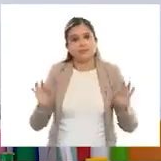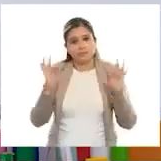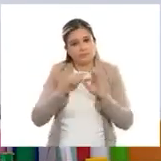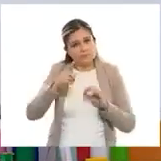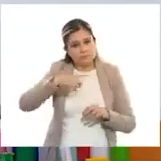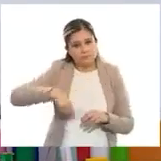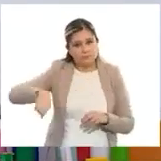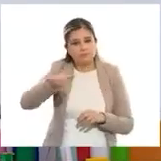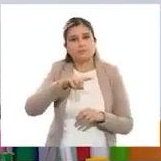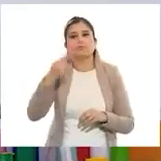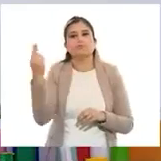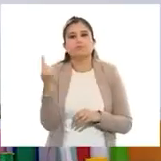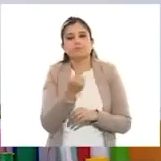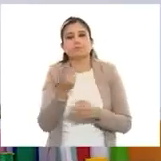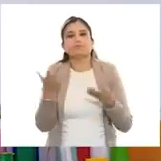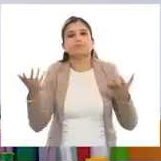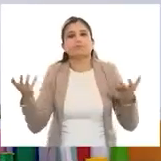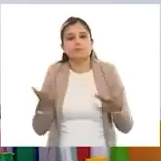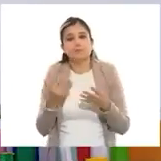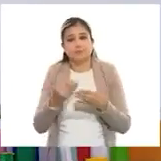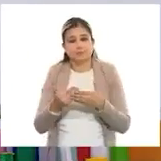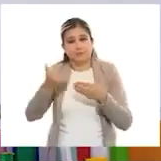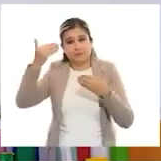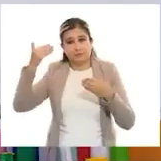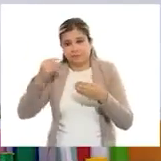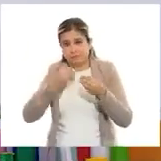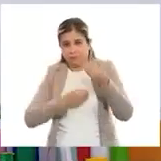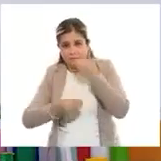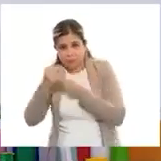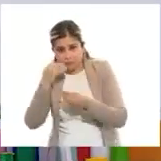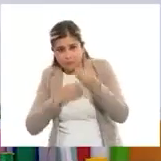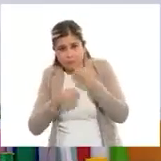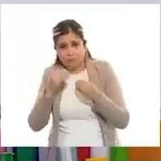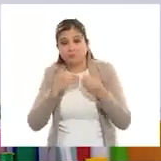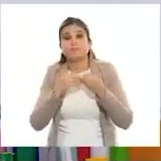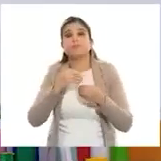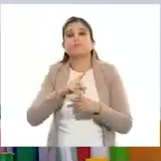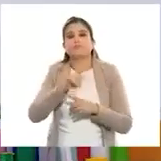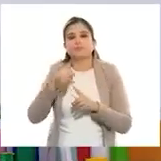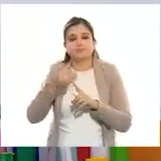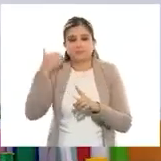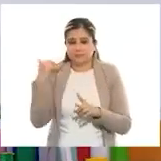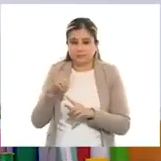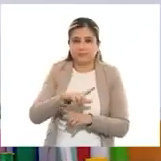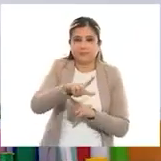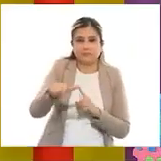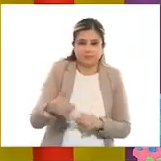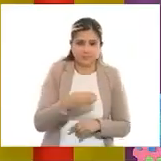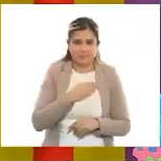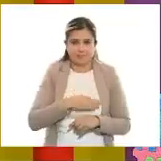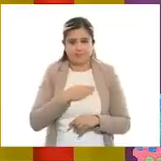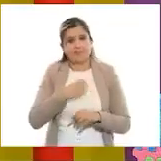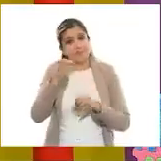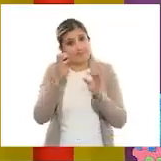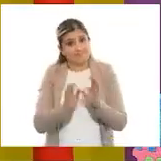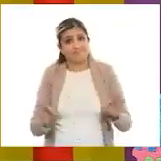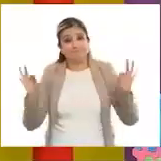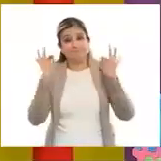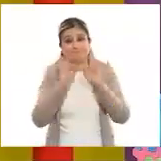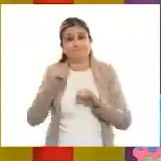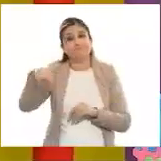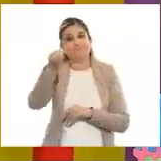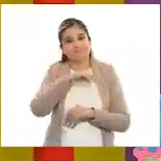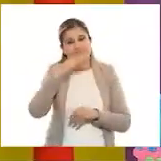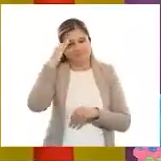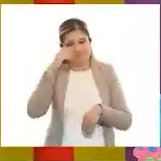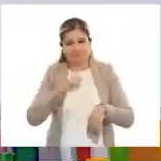porque requerimos hacerlo antes de comer y antes y después de ir al baño. Es importante también tomar